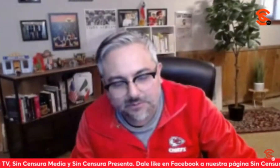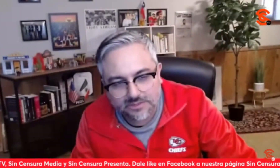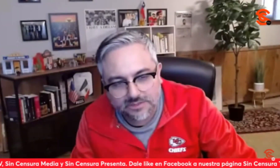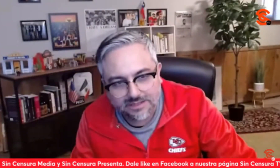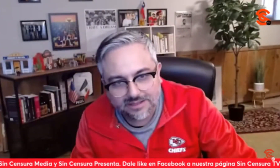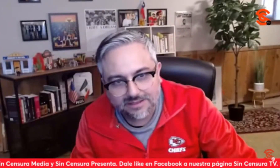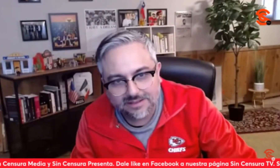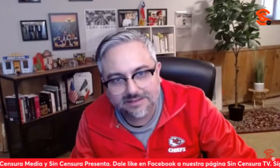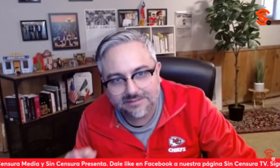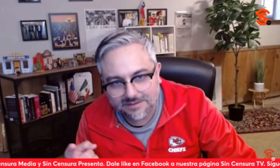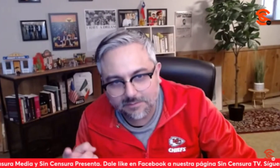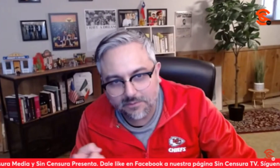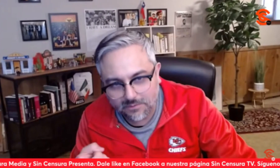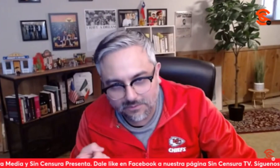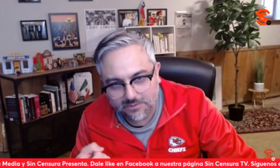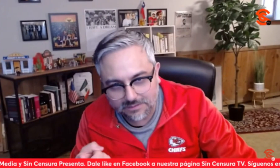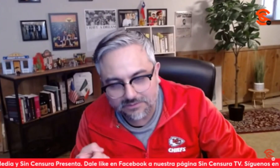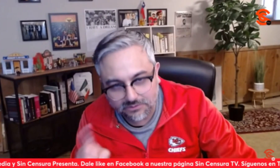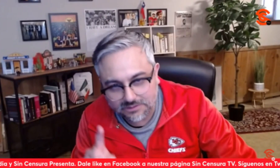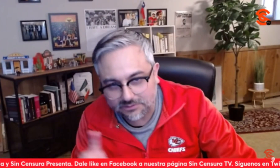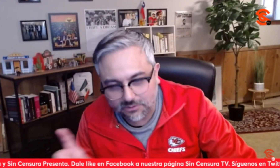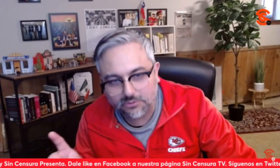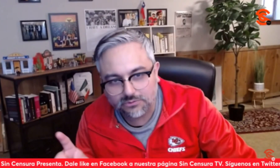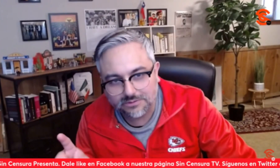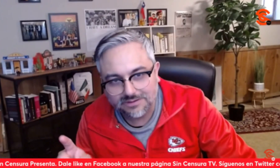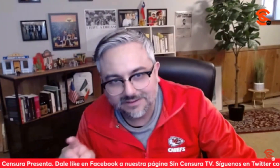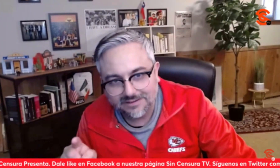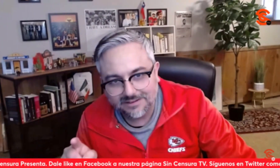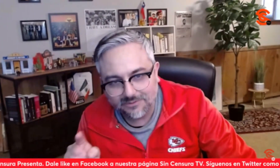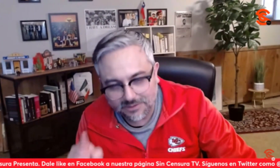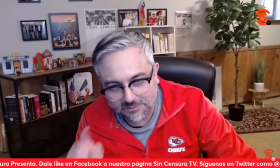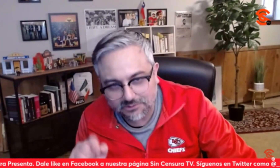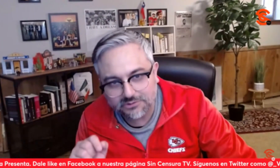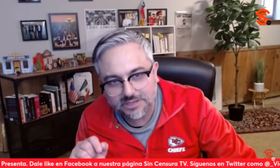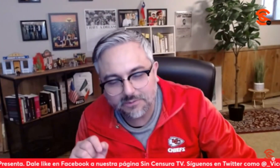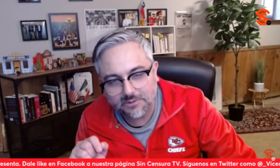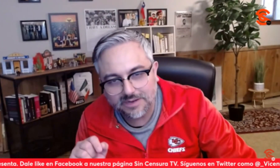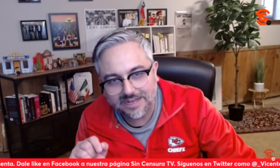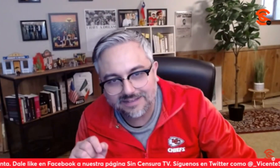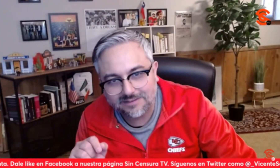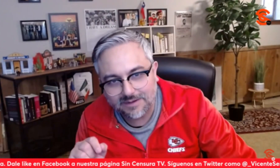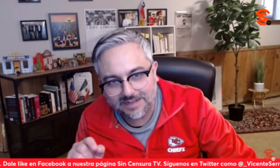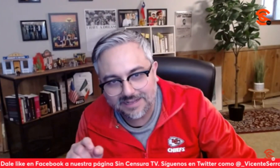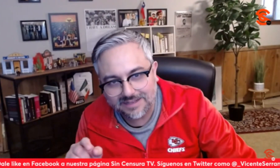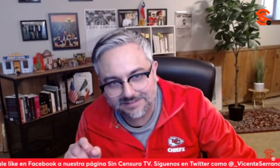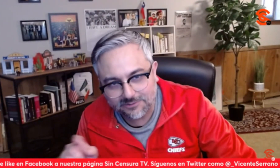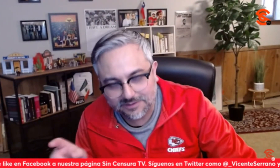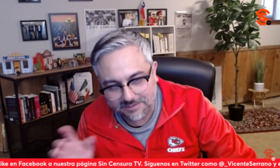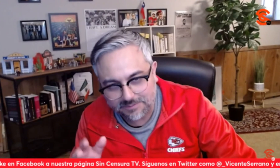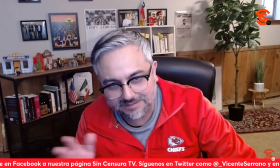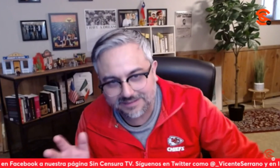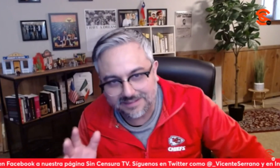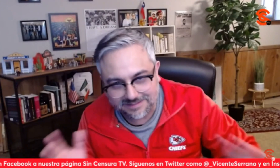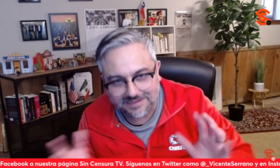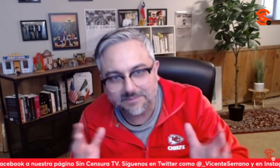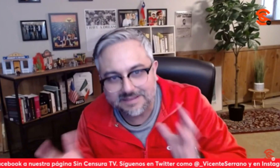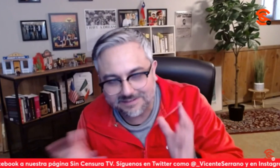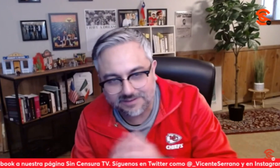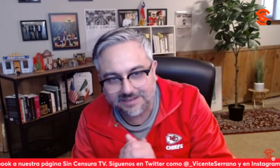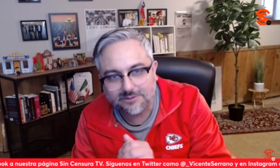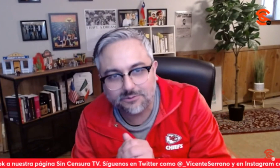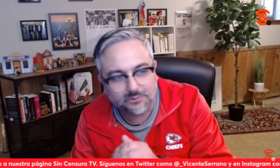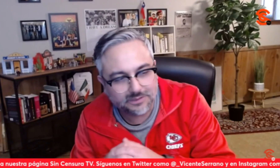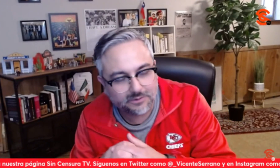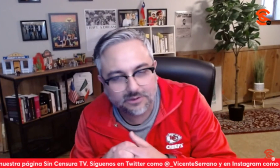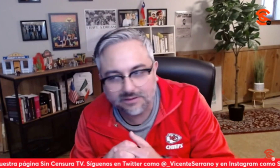de la Gaviota y que sí llevó Univisión de todos, Univisión sí llevó lo de la Casa Blanca, siendo que era parte de